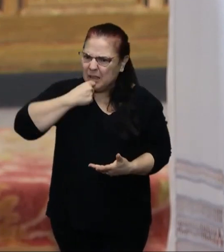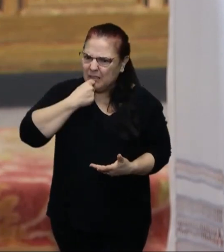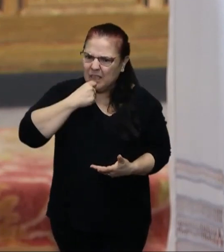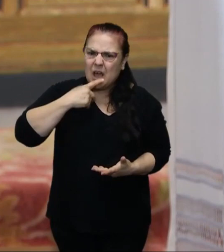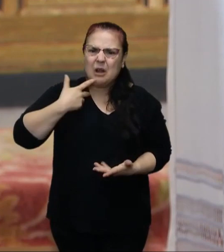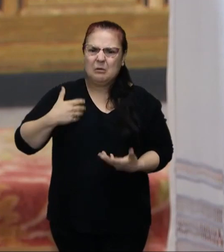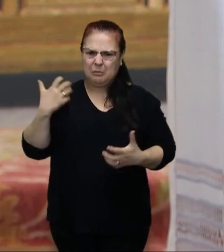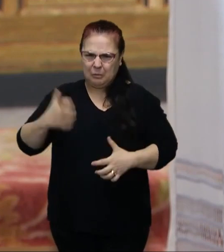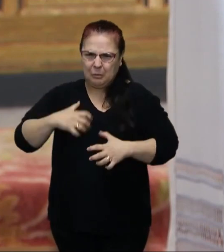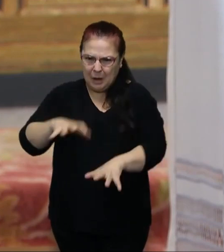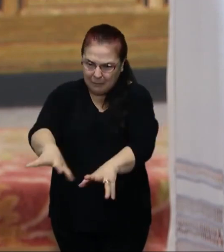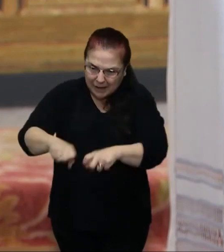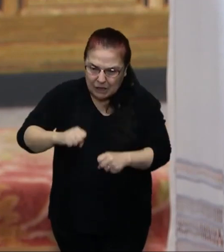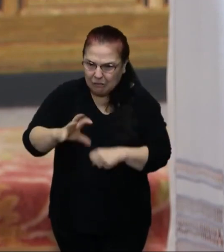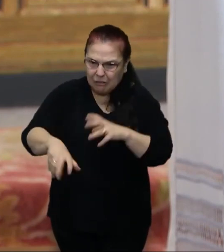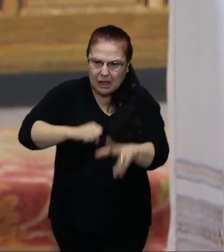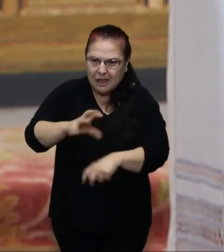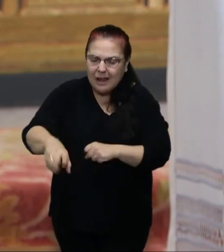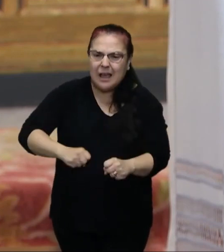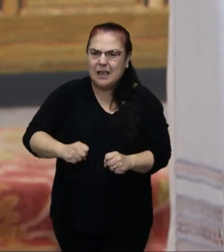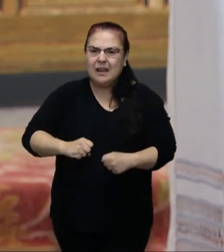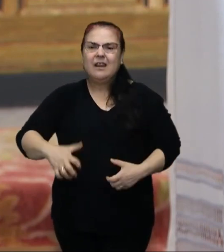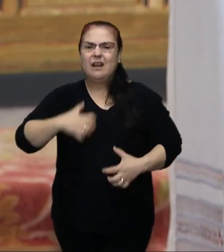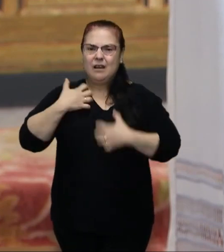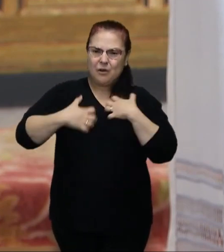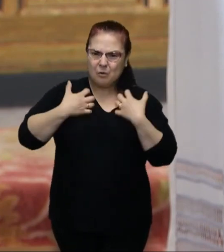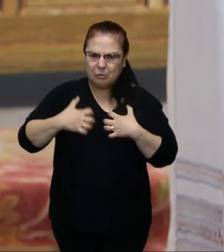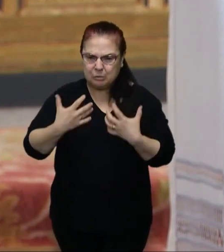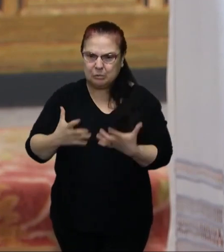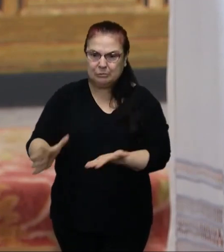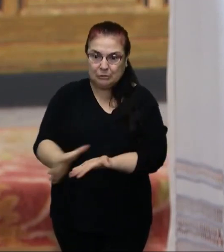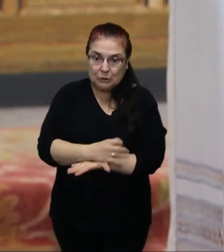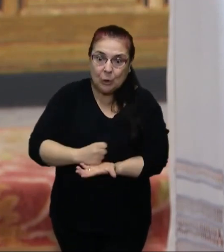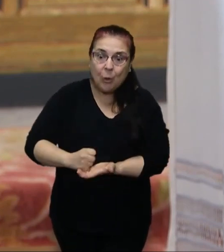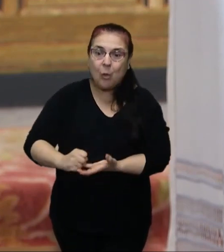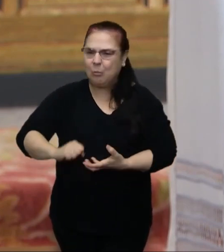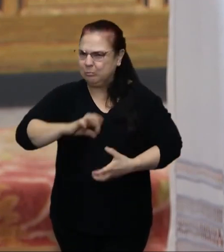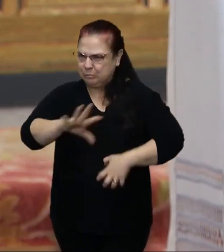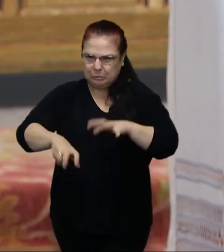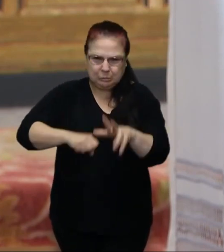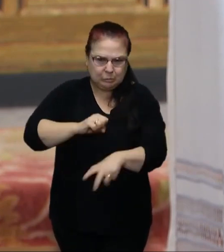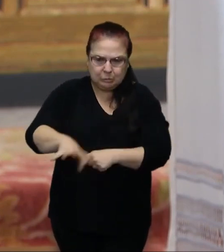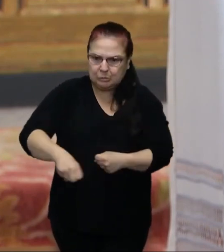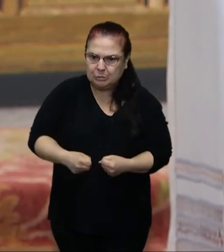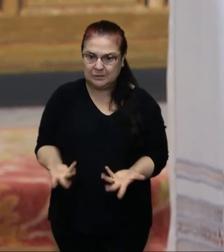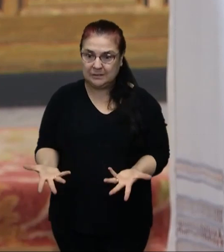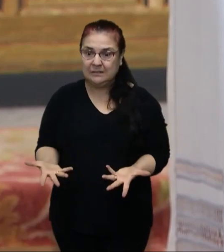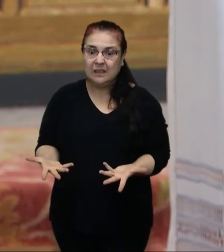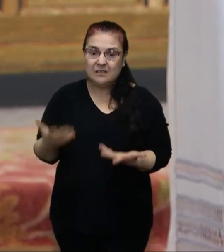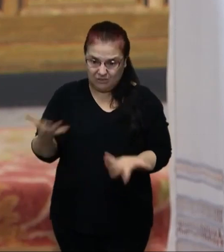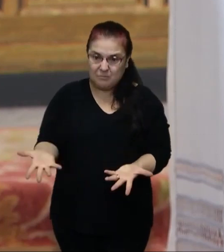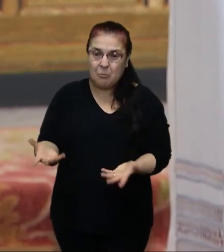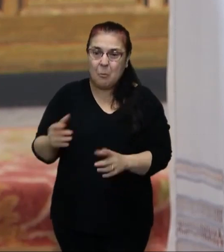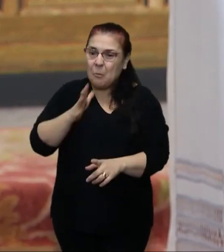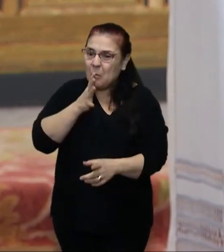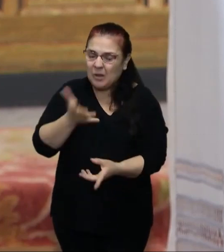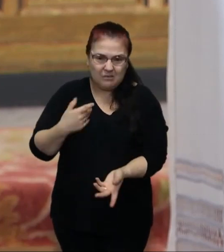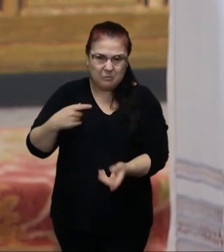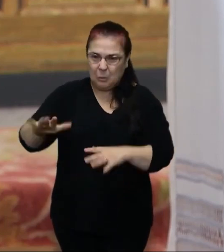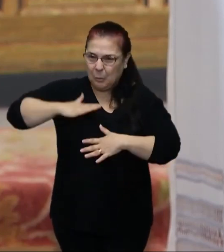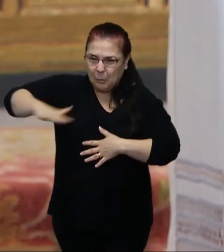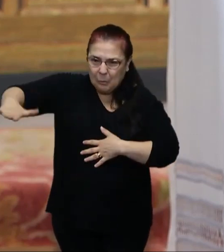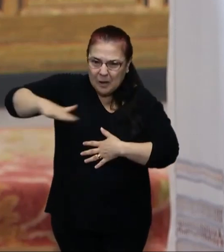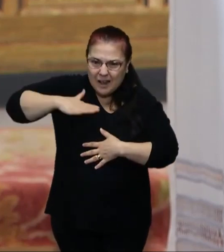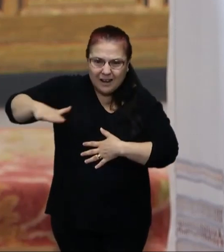la avaricia, la ira, la lujuria y todas las ambiciones desmedidas, realmente son causa de desgracias sin